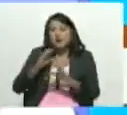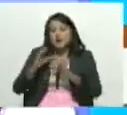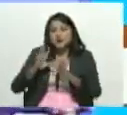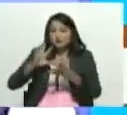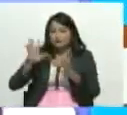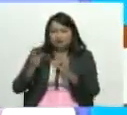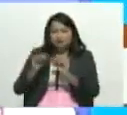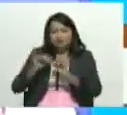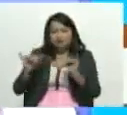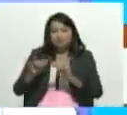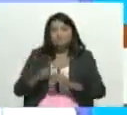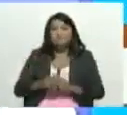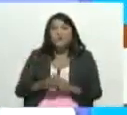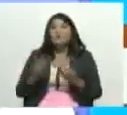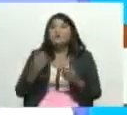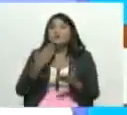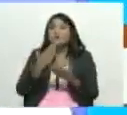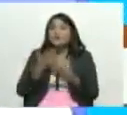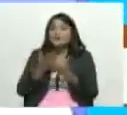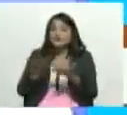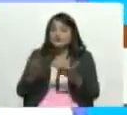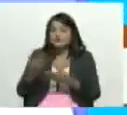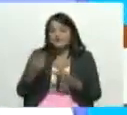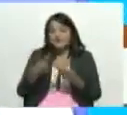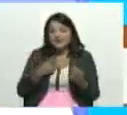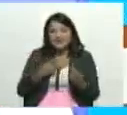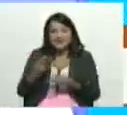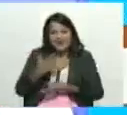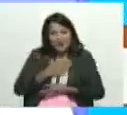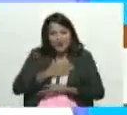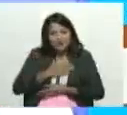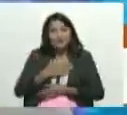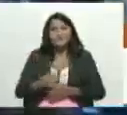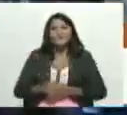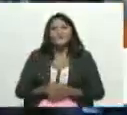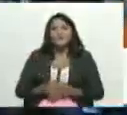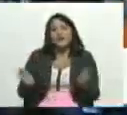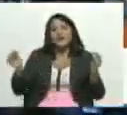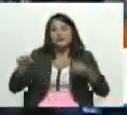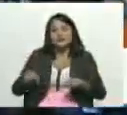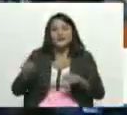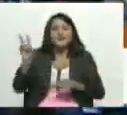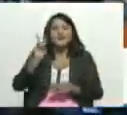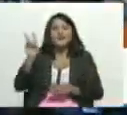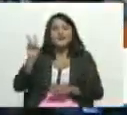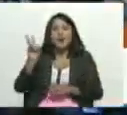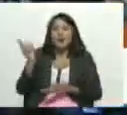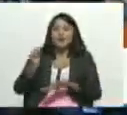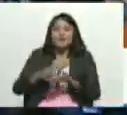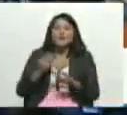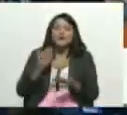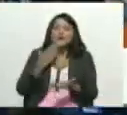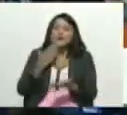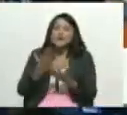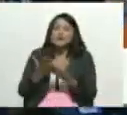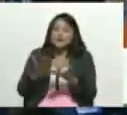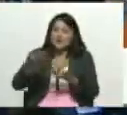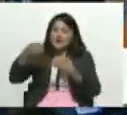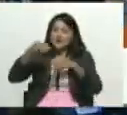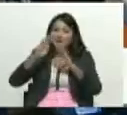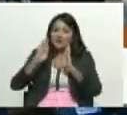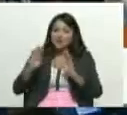muchísimas gracias de nuevo a todos ustedes por haberme invitado a estar en Venezuela de nuevo Muchísimas gracias por su